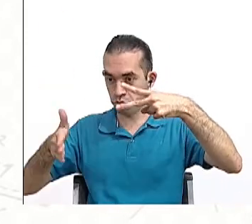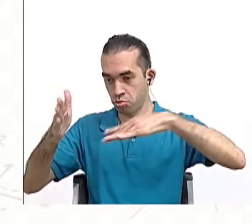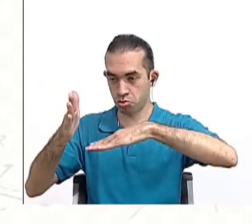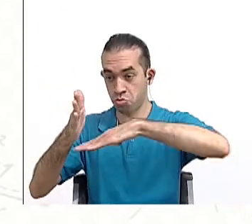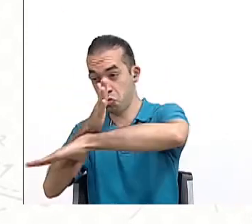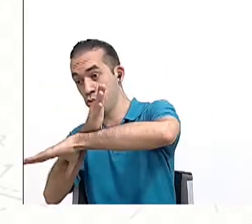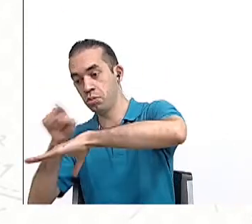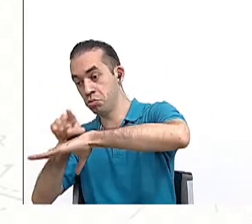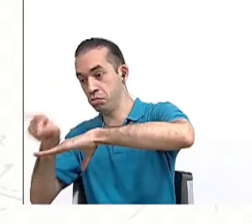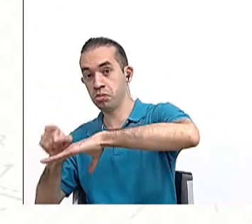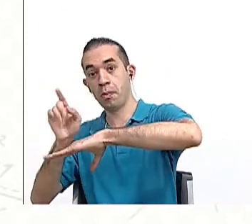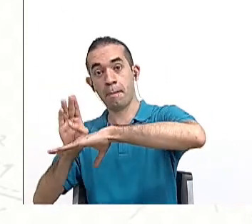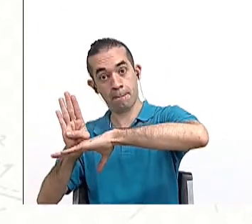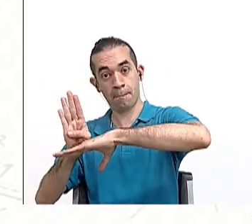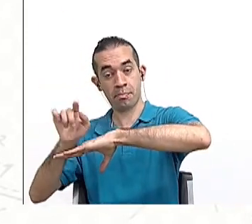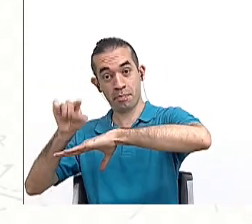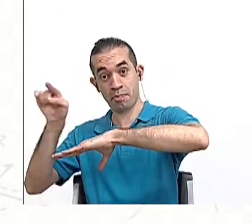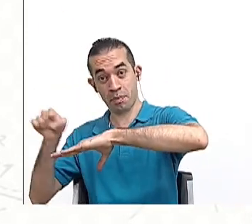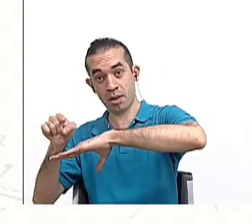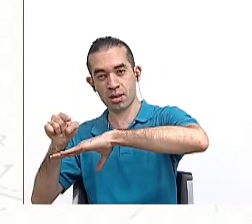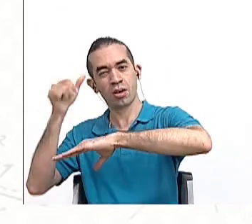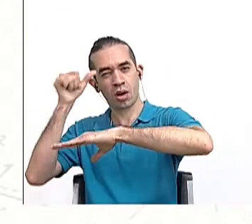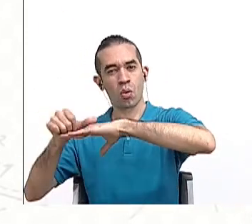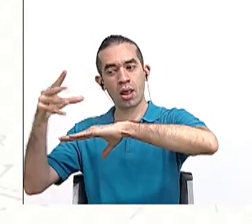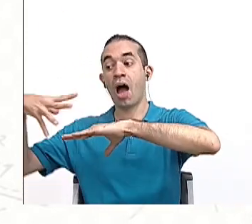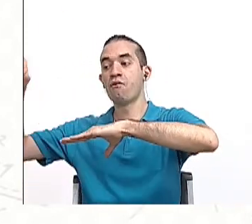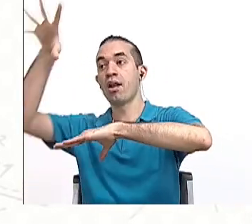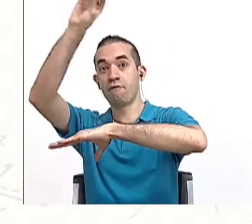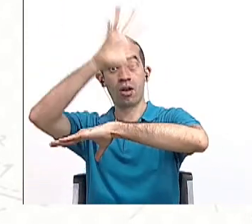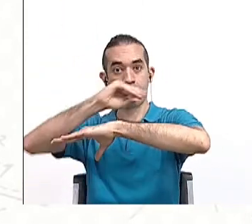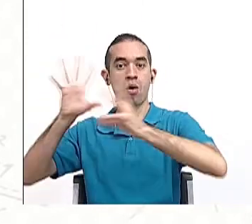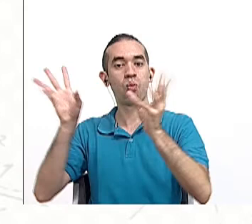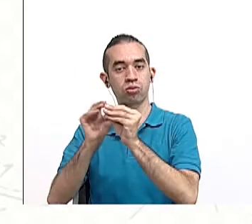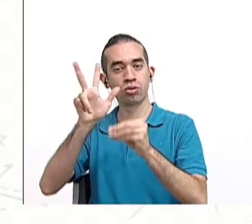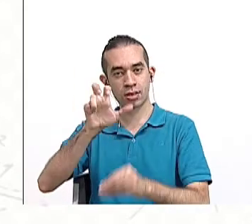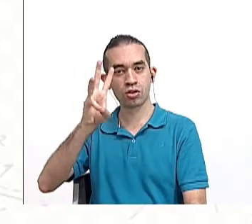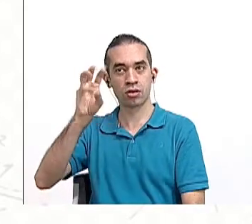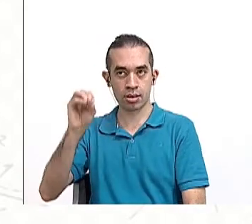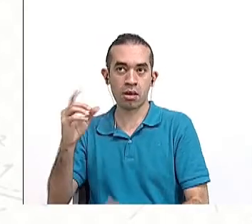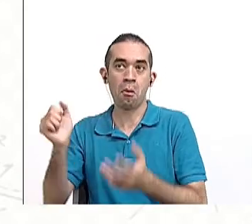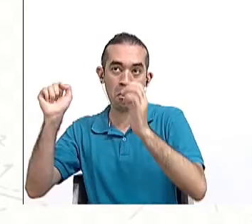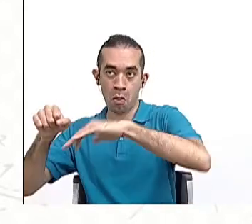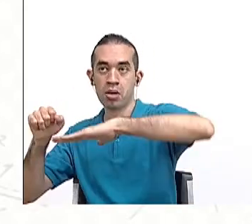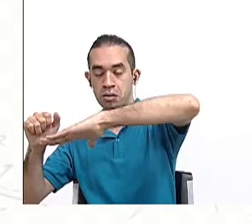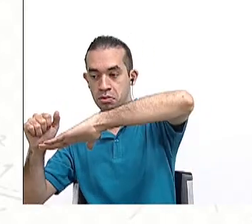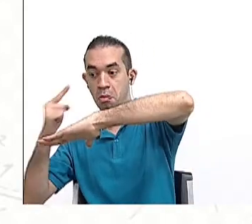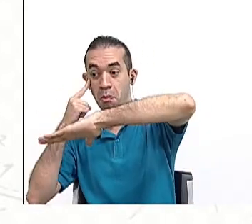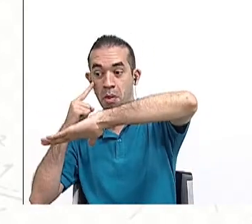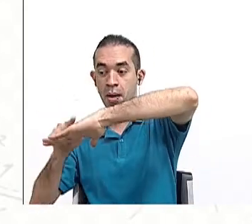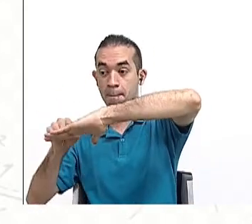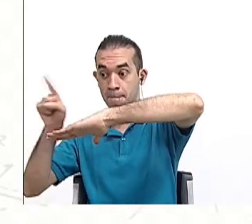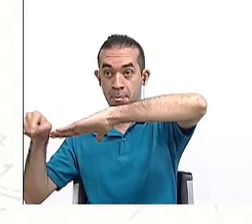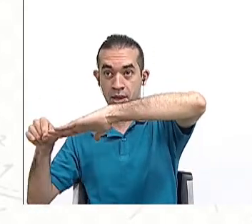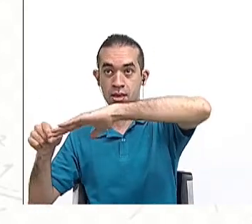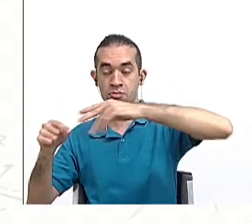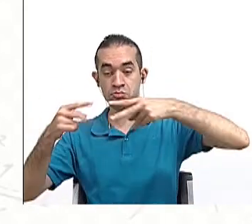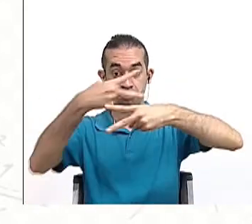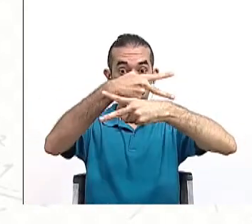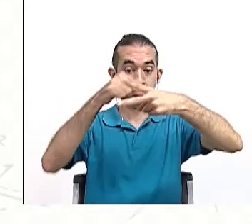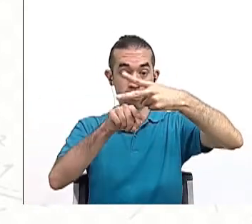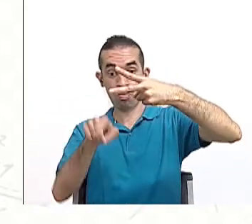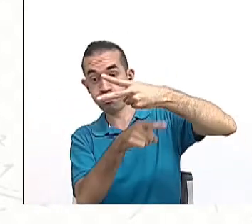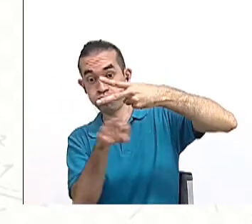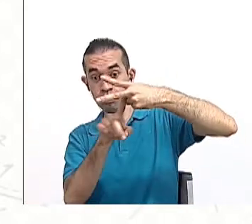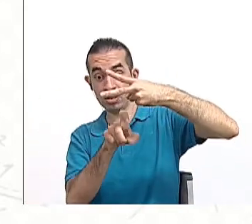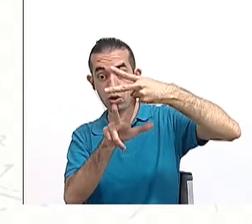recuerdan bien 360 entonces podemos sumar lo que es beta más 130 más cita esto